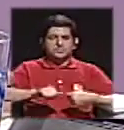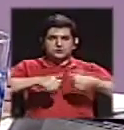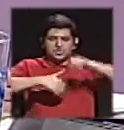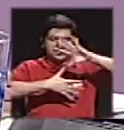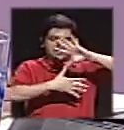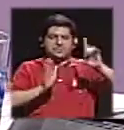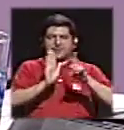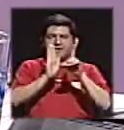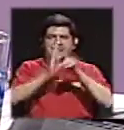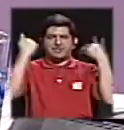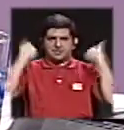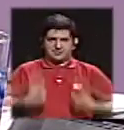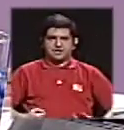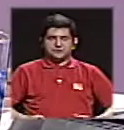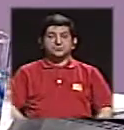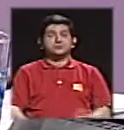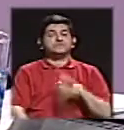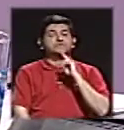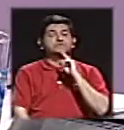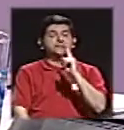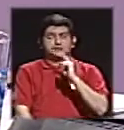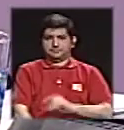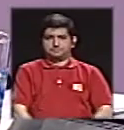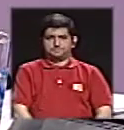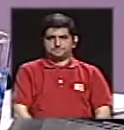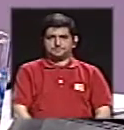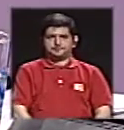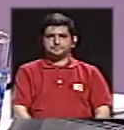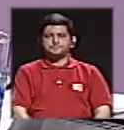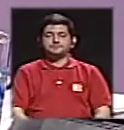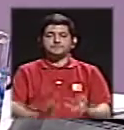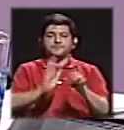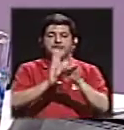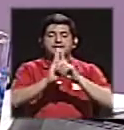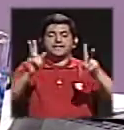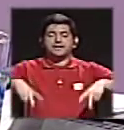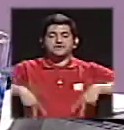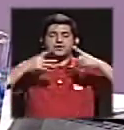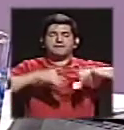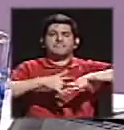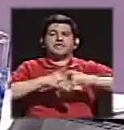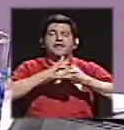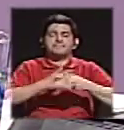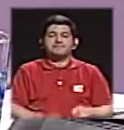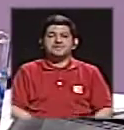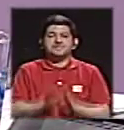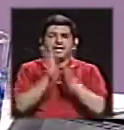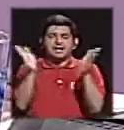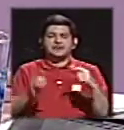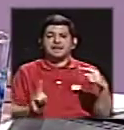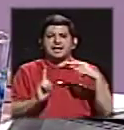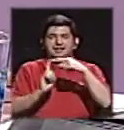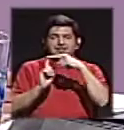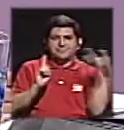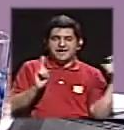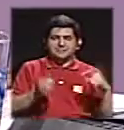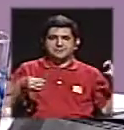Derechos Humanos, ¿verdad? Cuando dice que el derecho a la vida comienza en general desde la